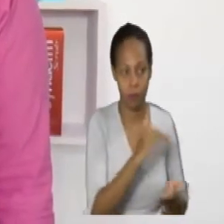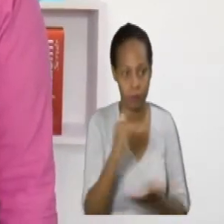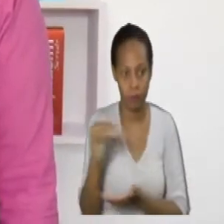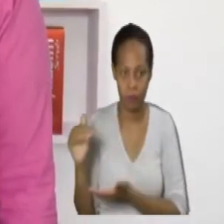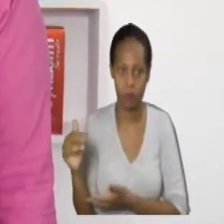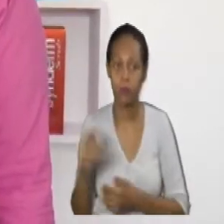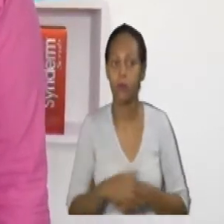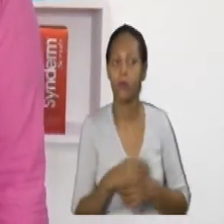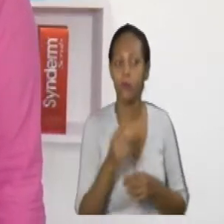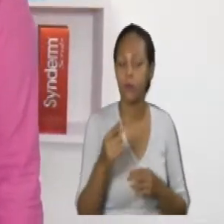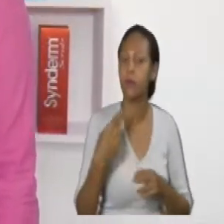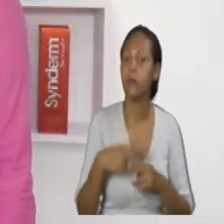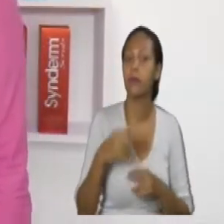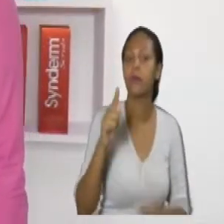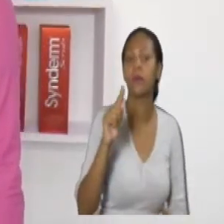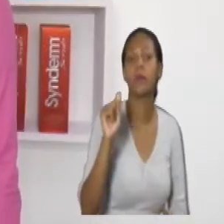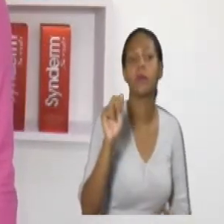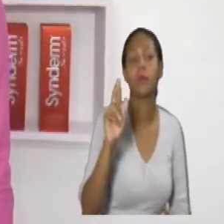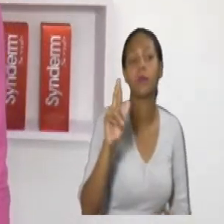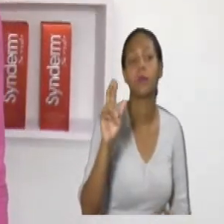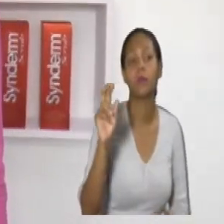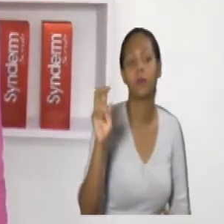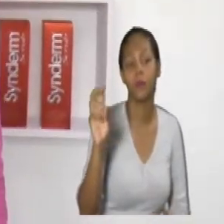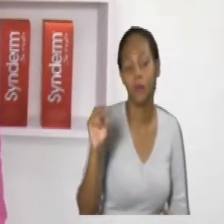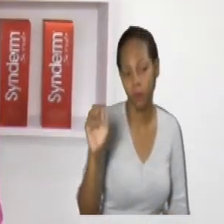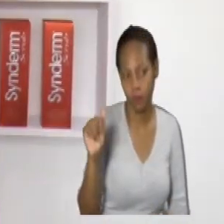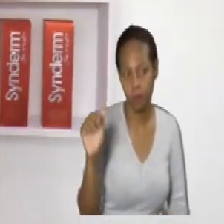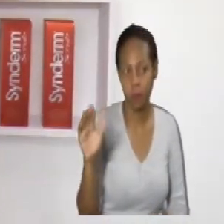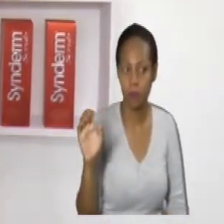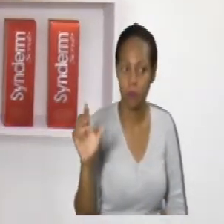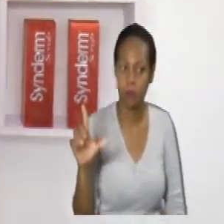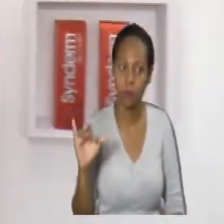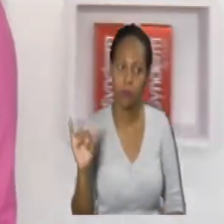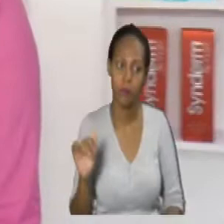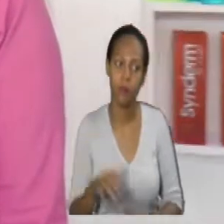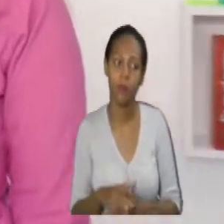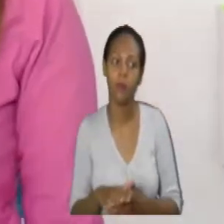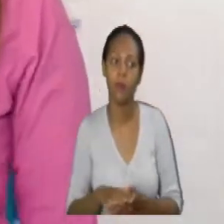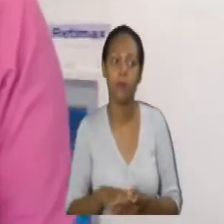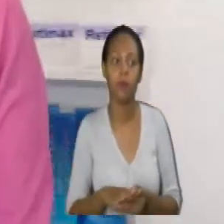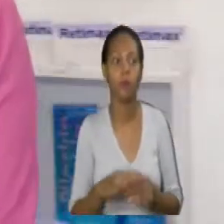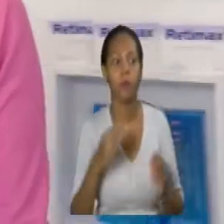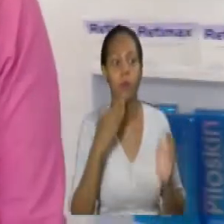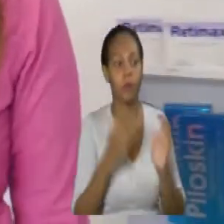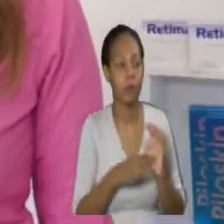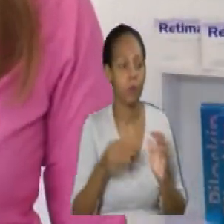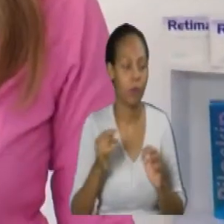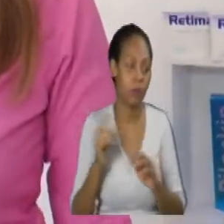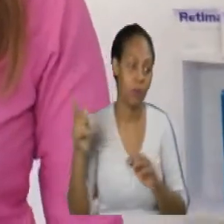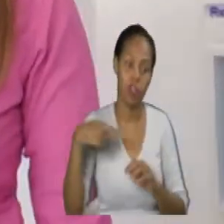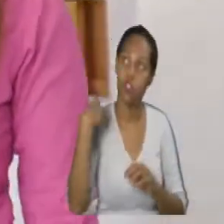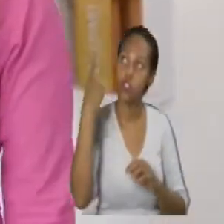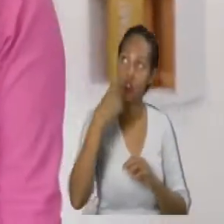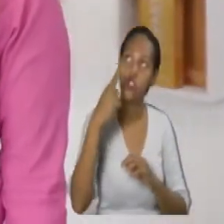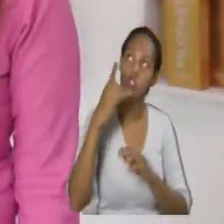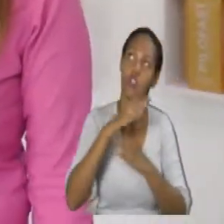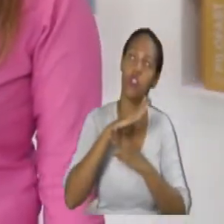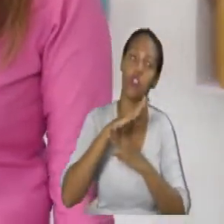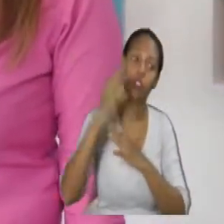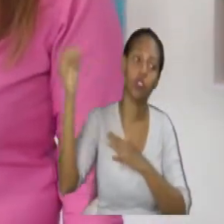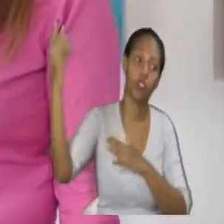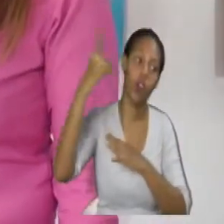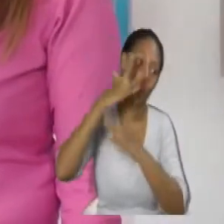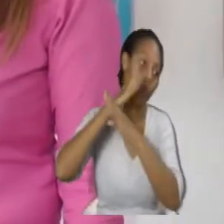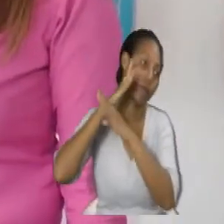y Skindru. Les puedo comentar sobre los bloqueadores solares. Empezamos con los bloqueadores solares.